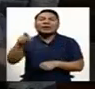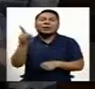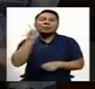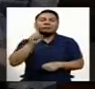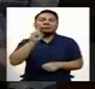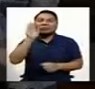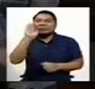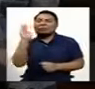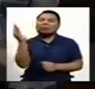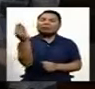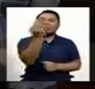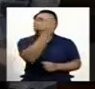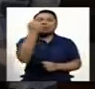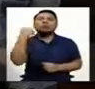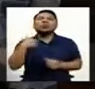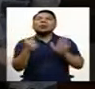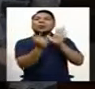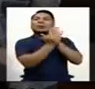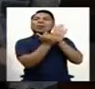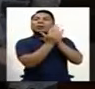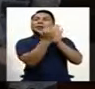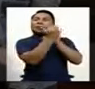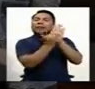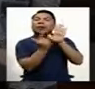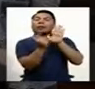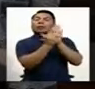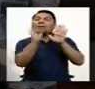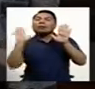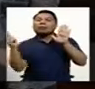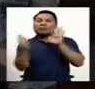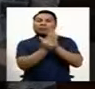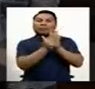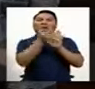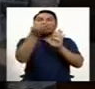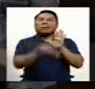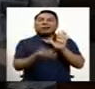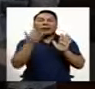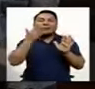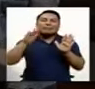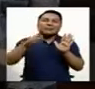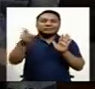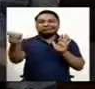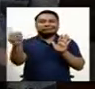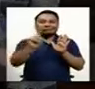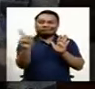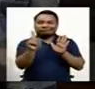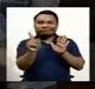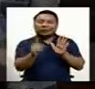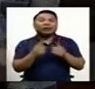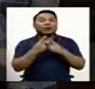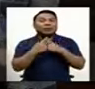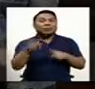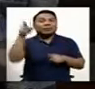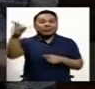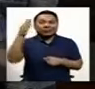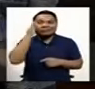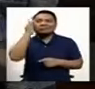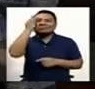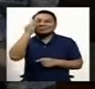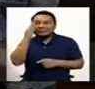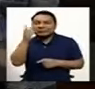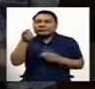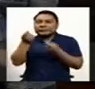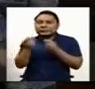de interpretaciones legales supuestamente legítimas. Pero las intenciones de